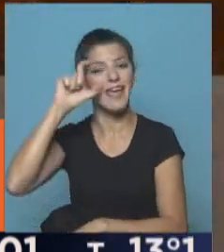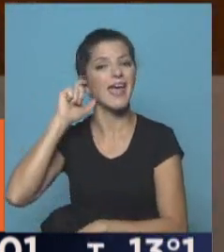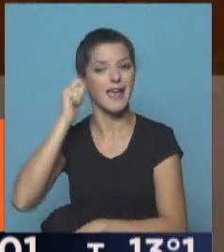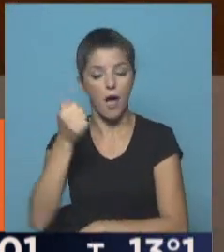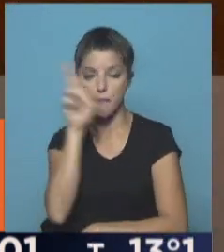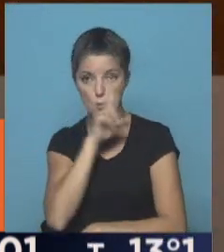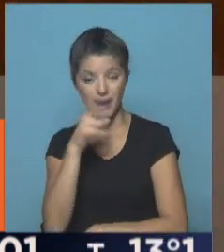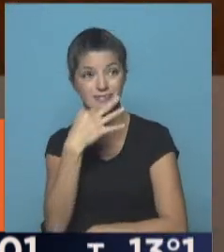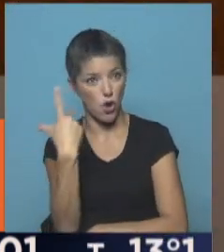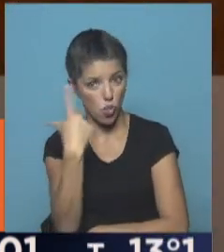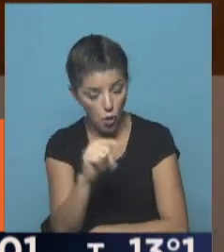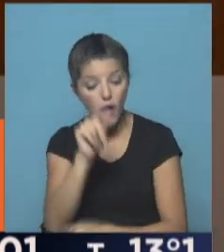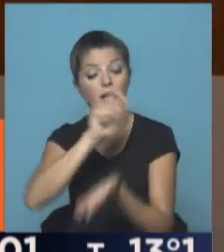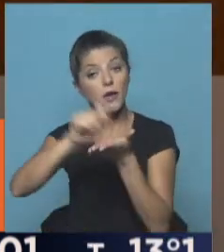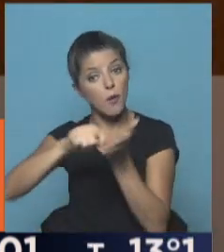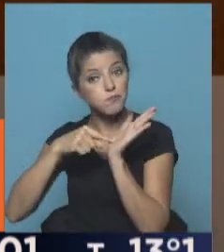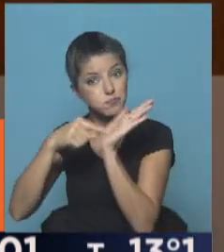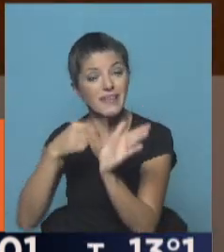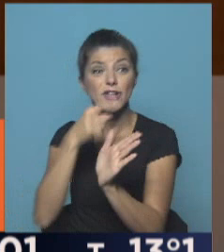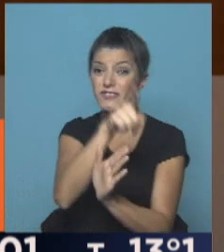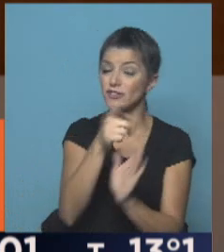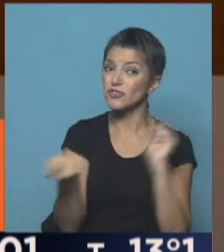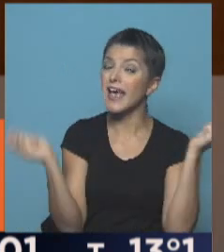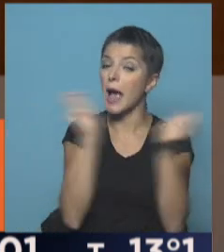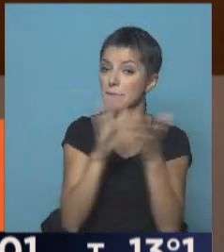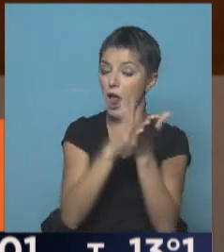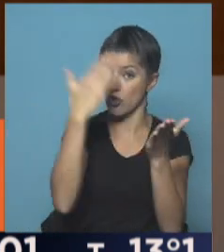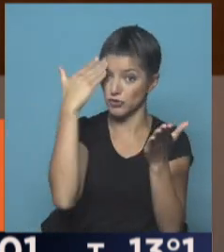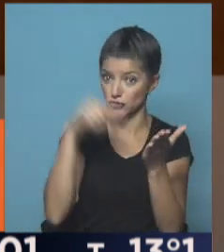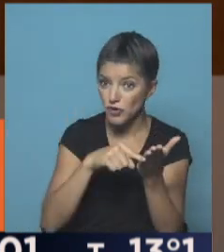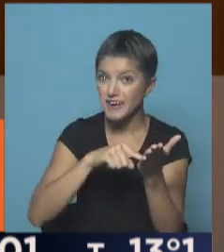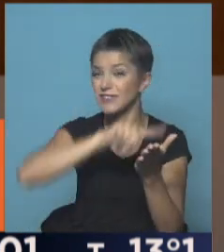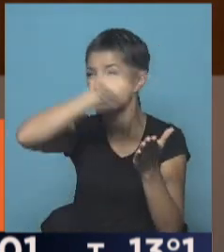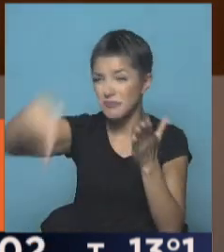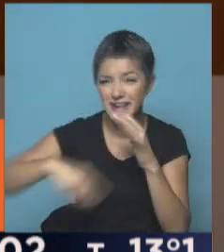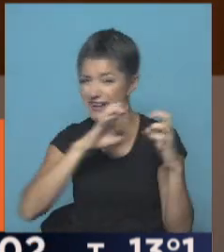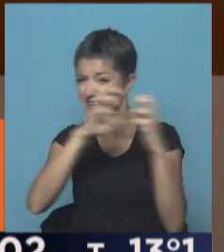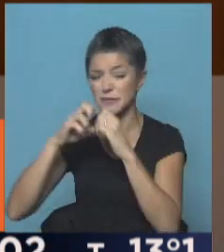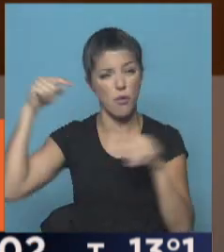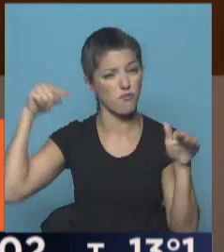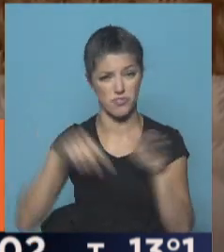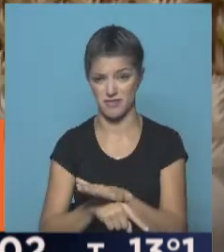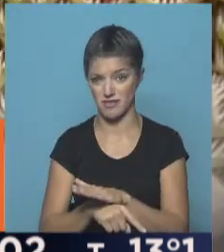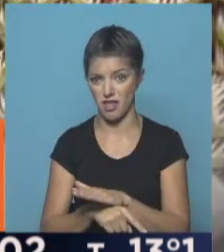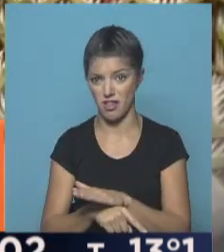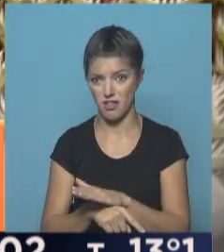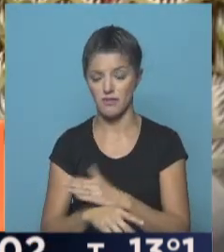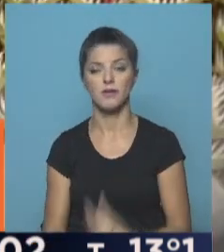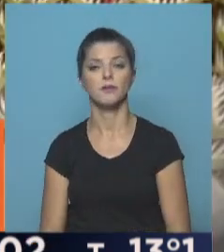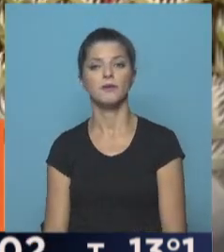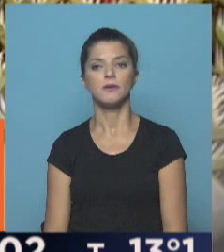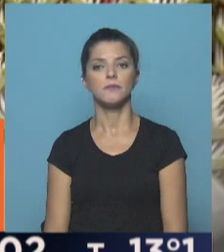funcionaria señaló en una carta que la modificación constitucional aceleraría la crisis del país. No es